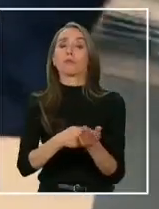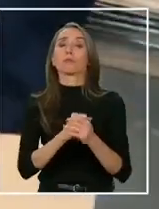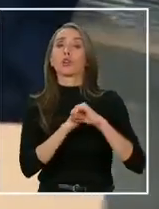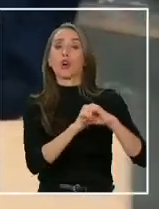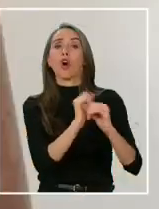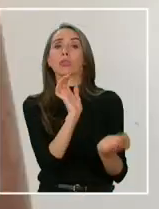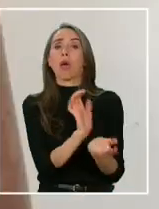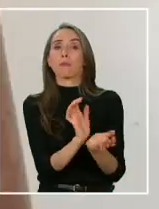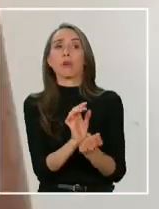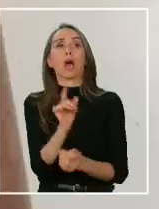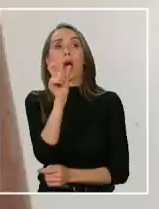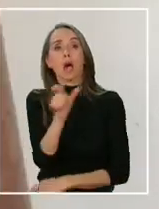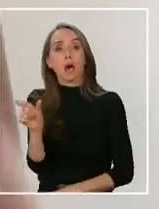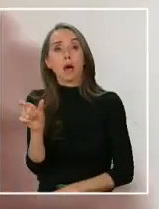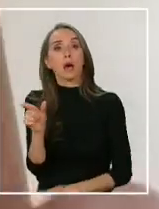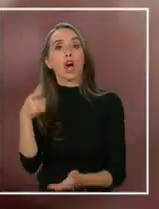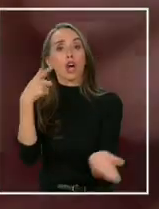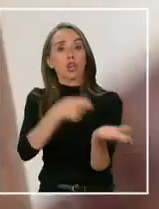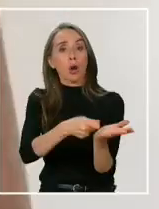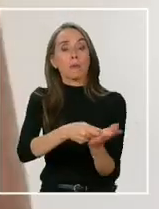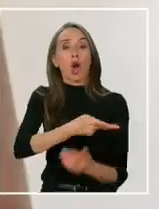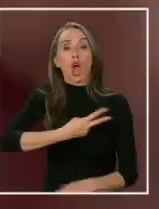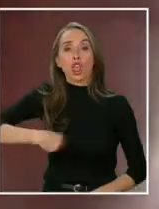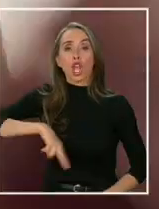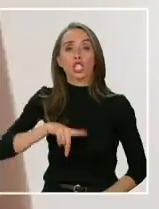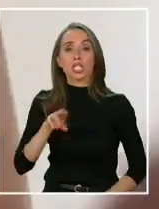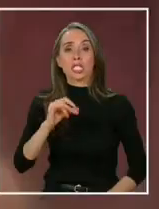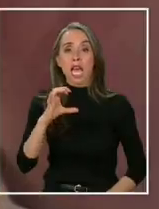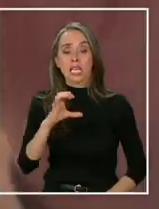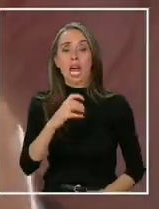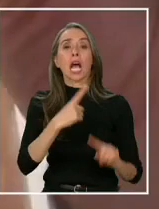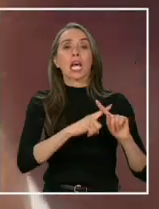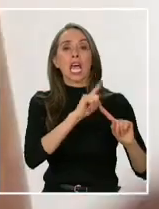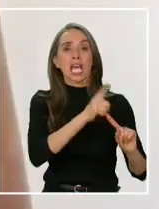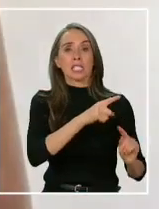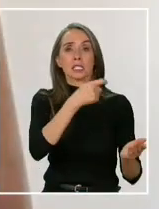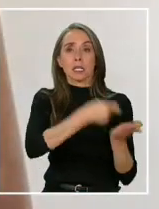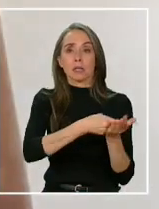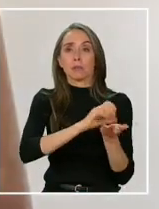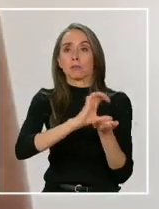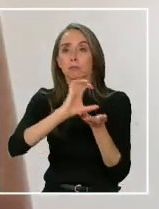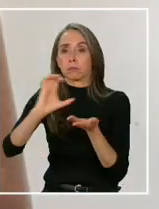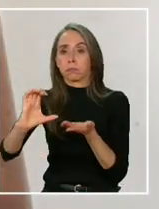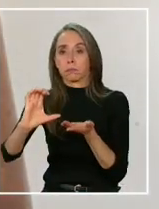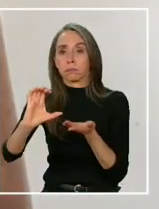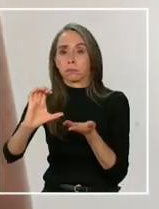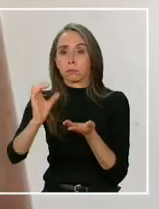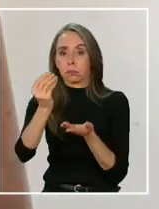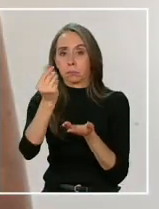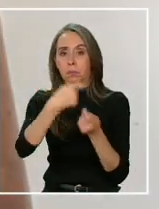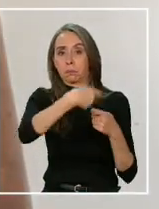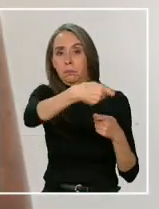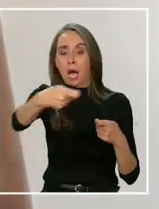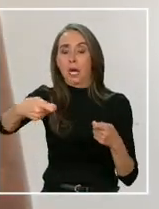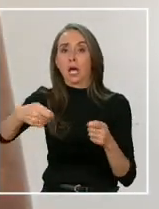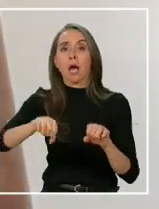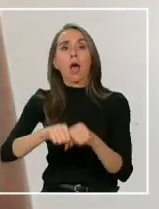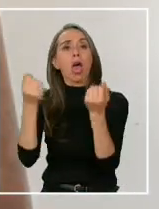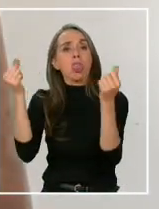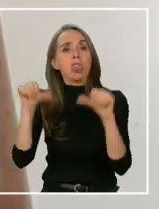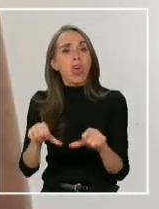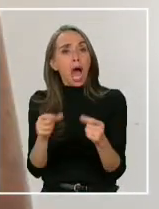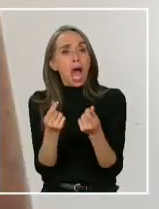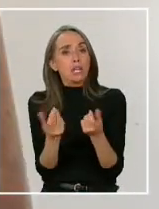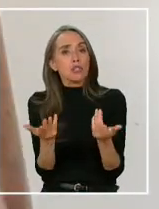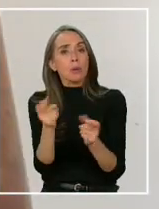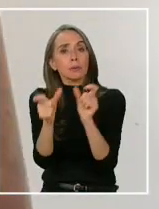los consumidores y nosotros vamos a exigir las compensaciones respectivas por el daño que se le produjo a